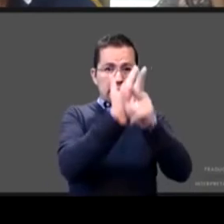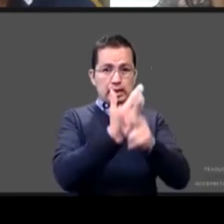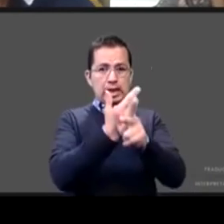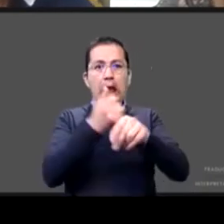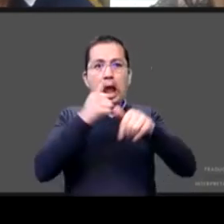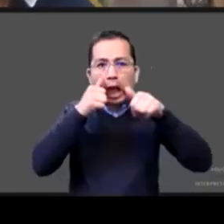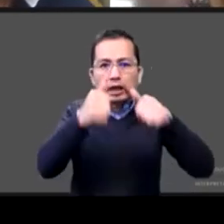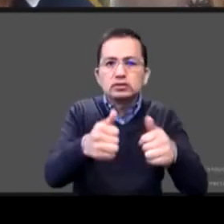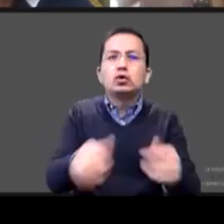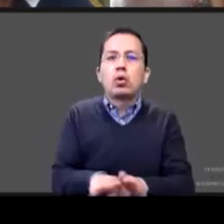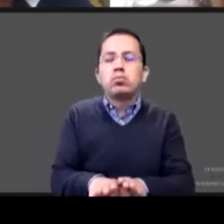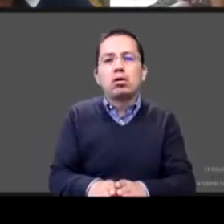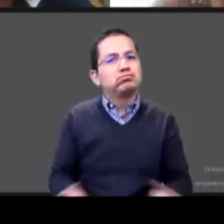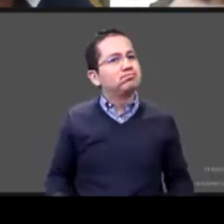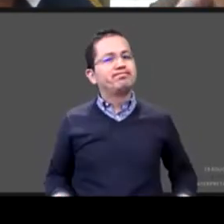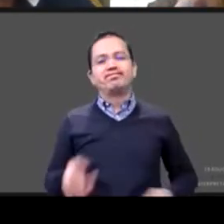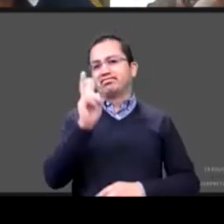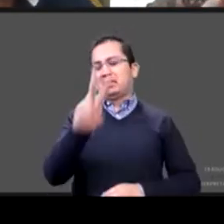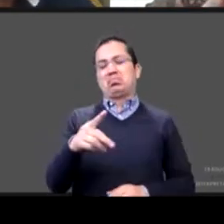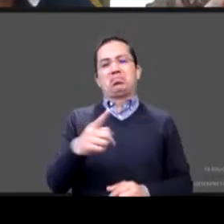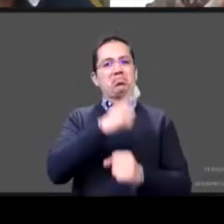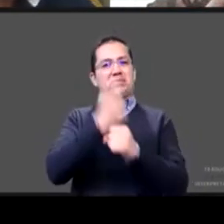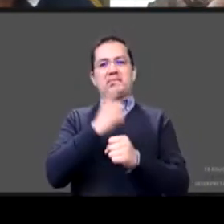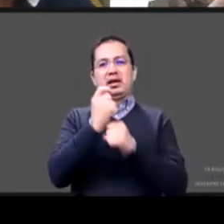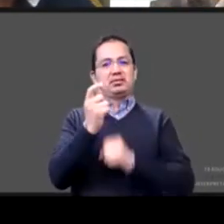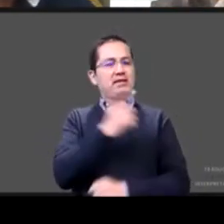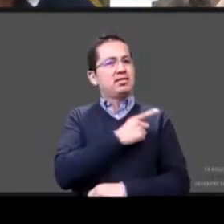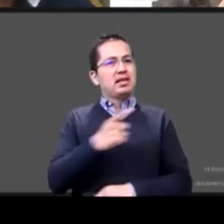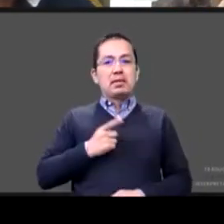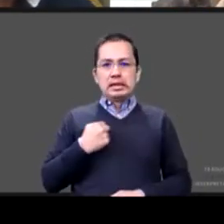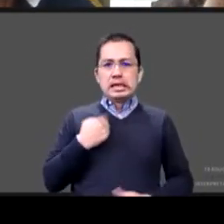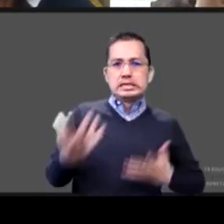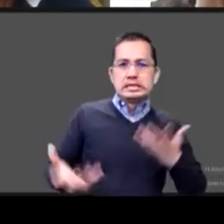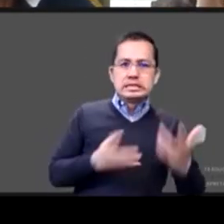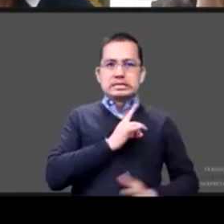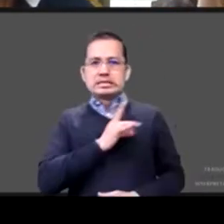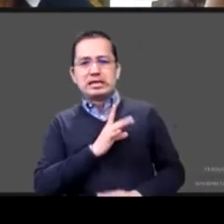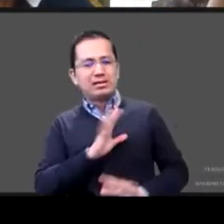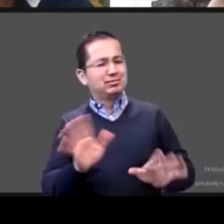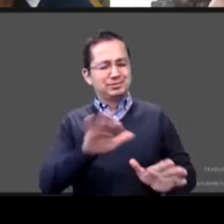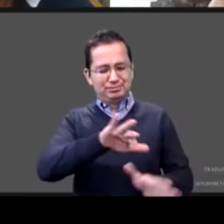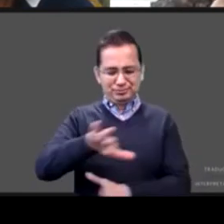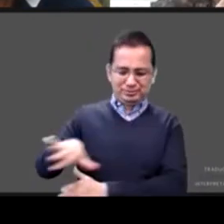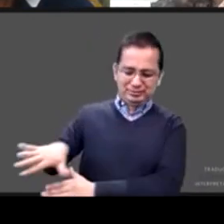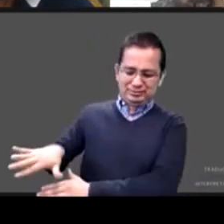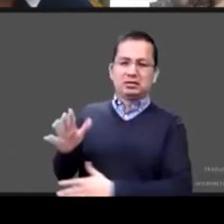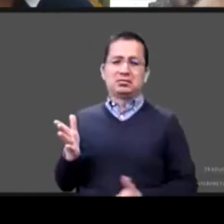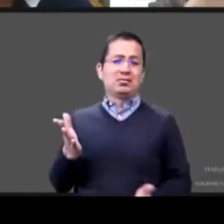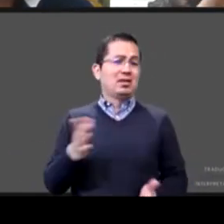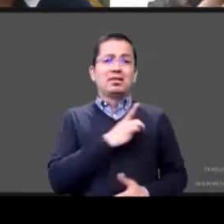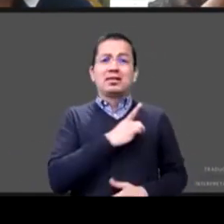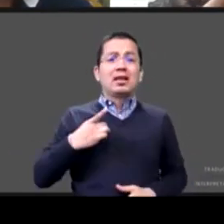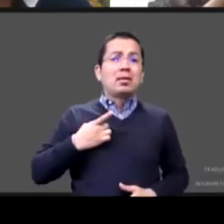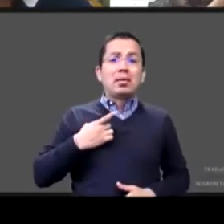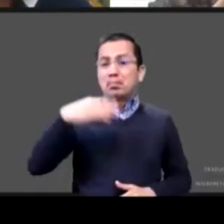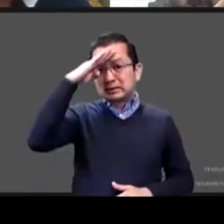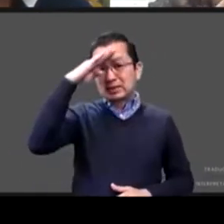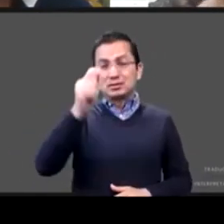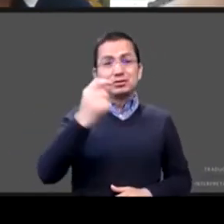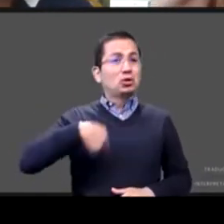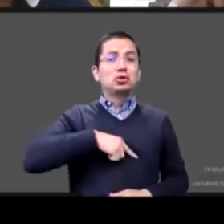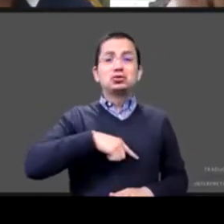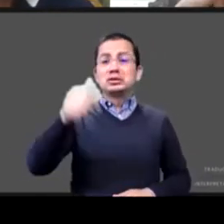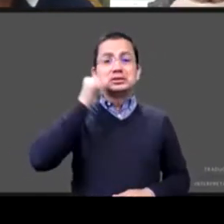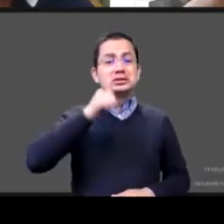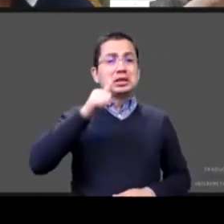lo segundo es recordar que somos seres sociales, ¿no? Yo les decía mucho a los educadores de CERAC, es que recordemos que somos seres